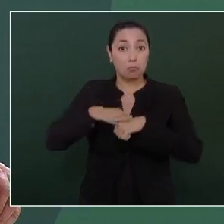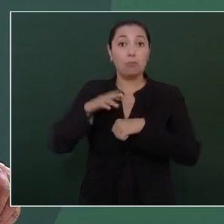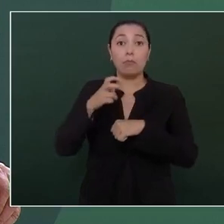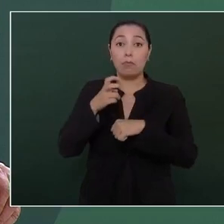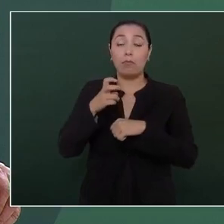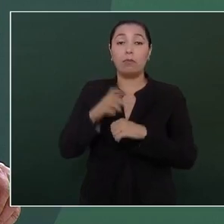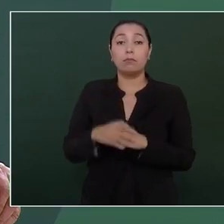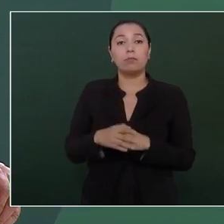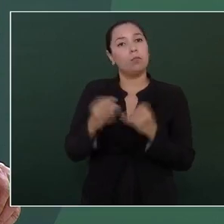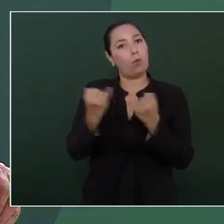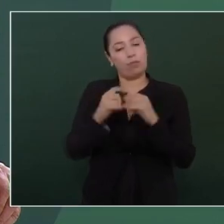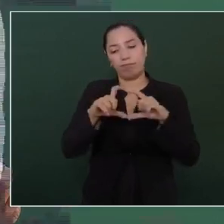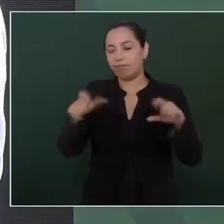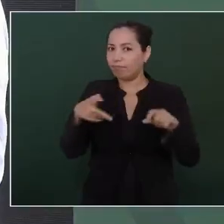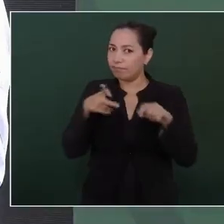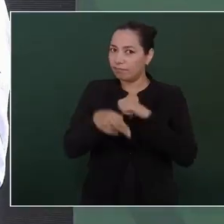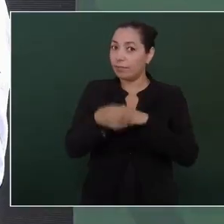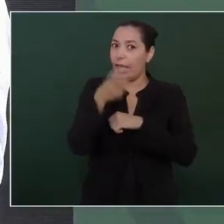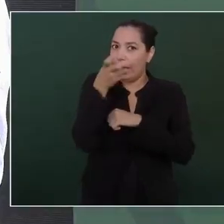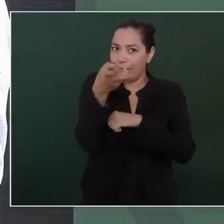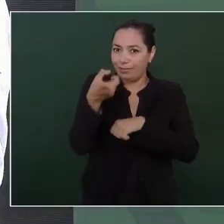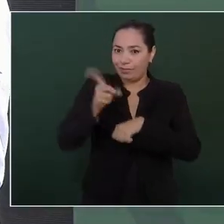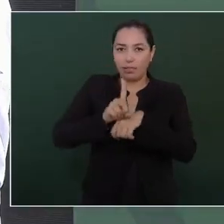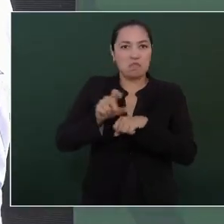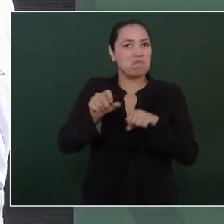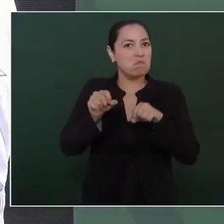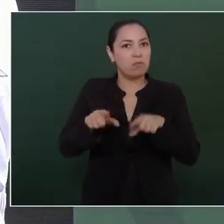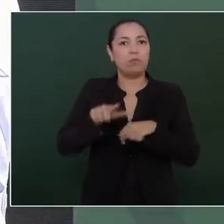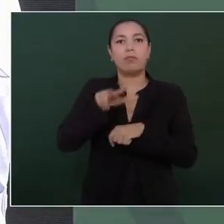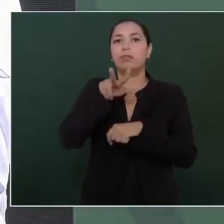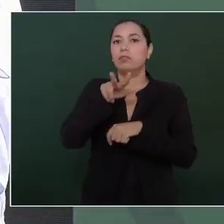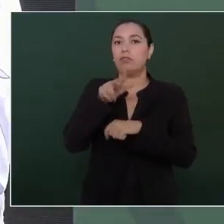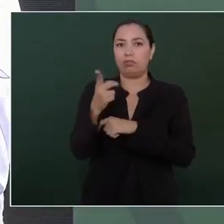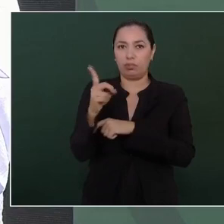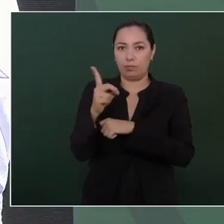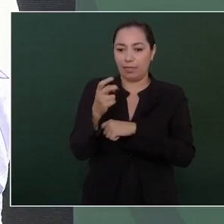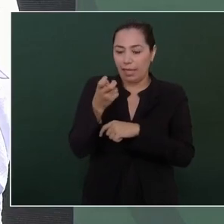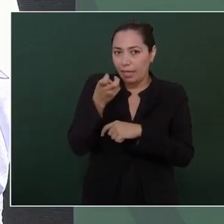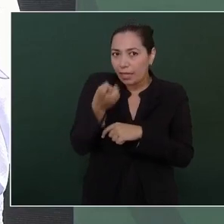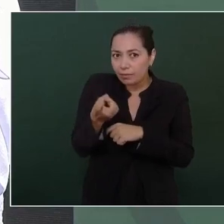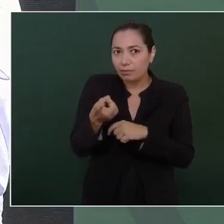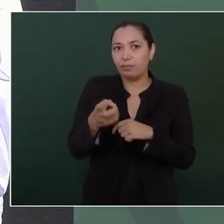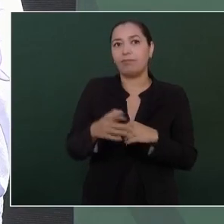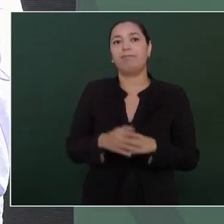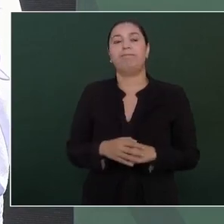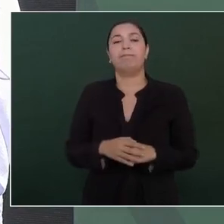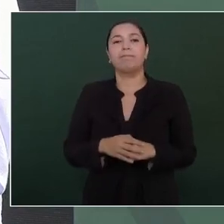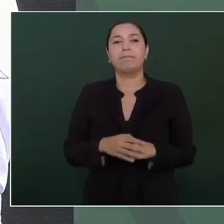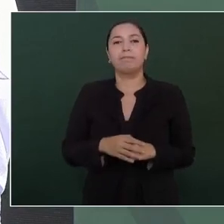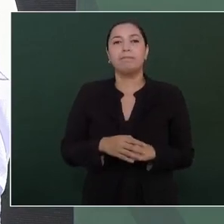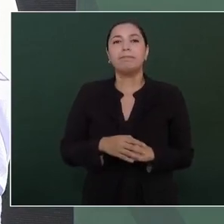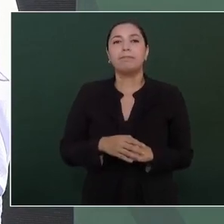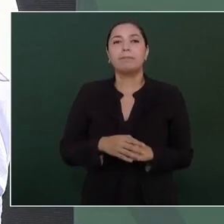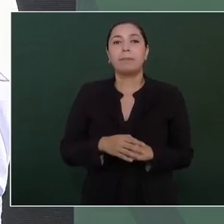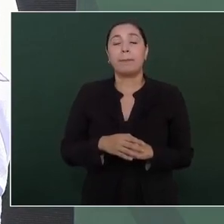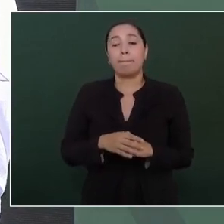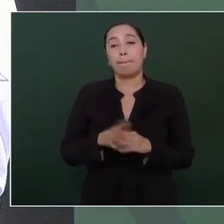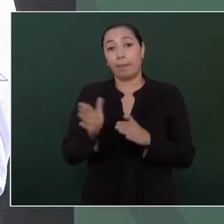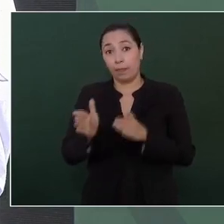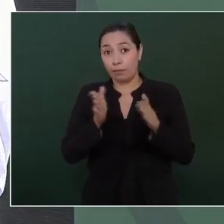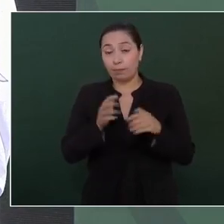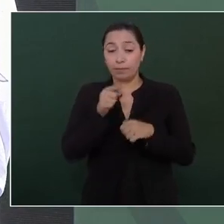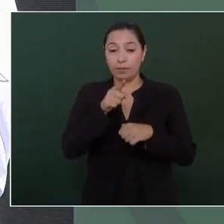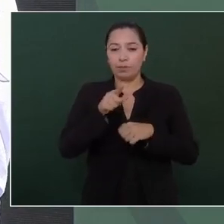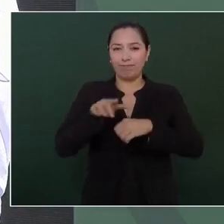también ese día, 18. 18 de diciembre. Esa presa